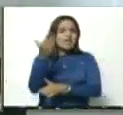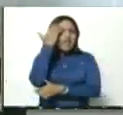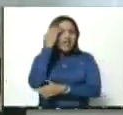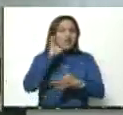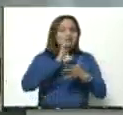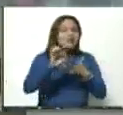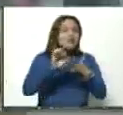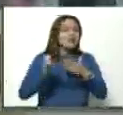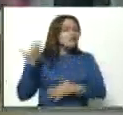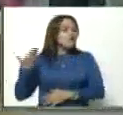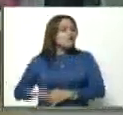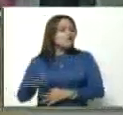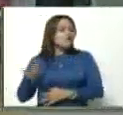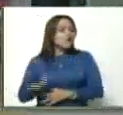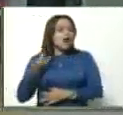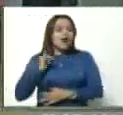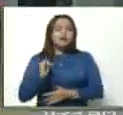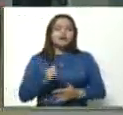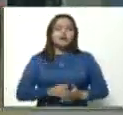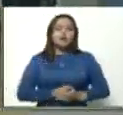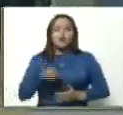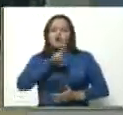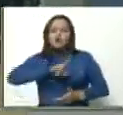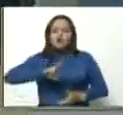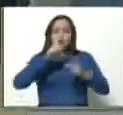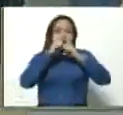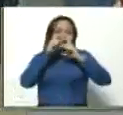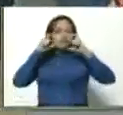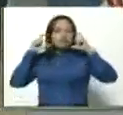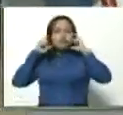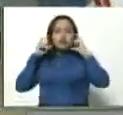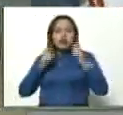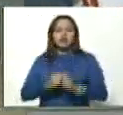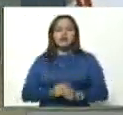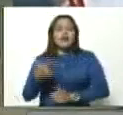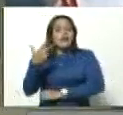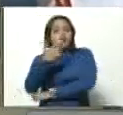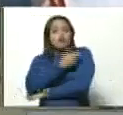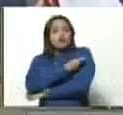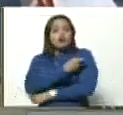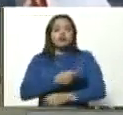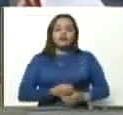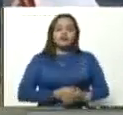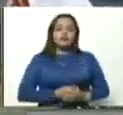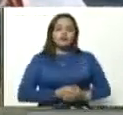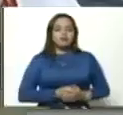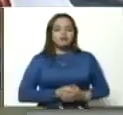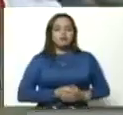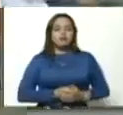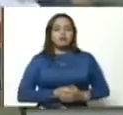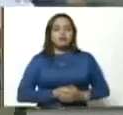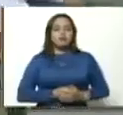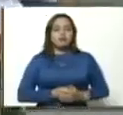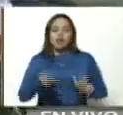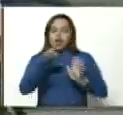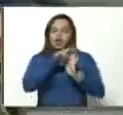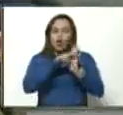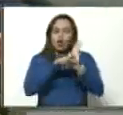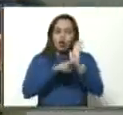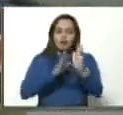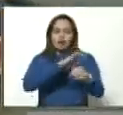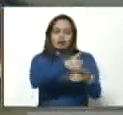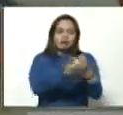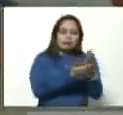más importante ha sido el uso del tapabocas, la vacunación y las medidas de lavado y